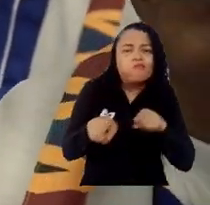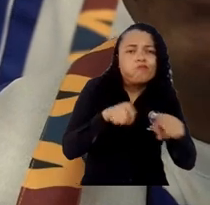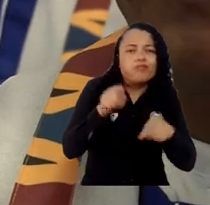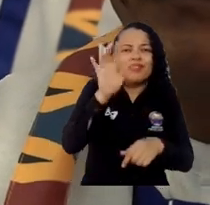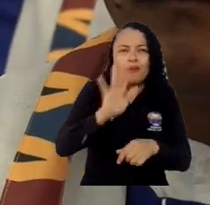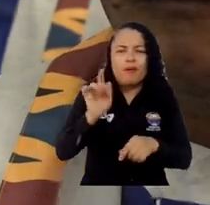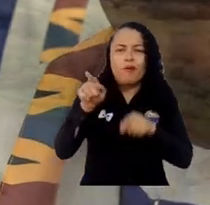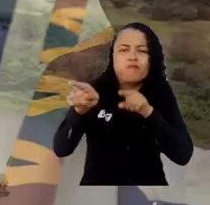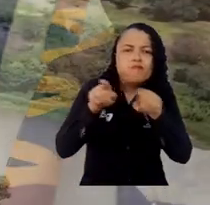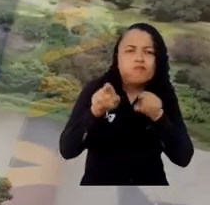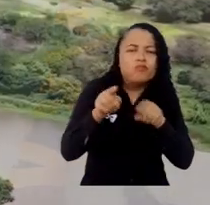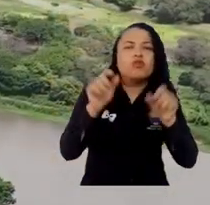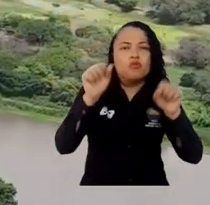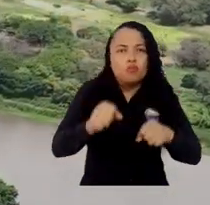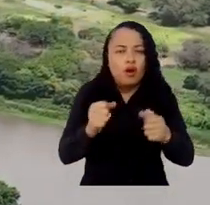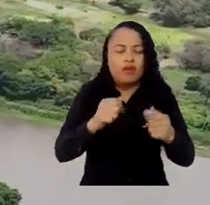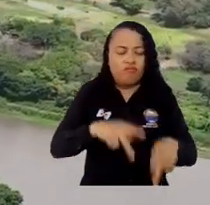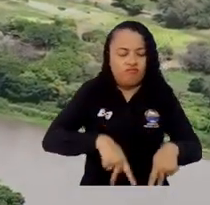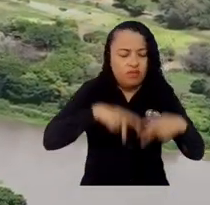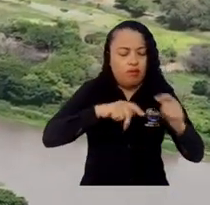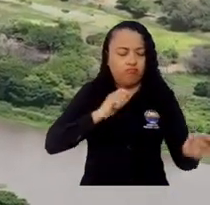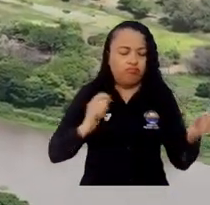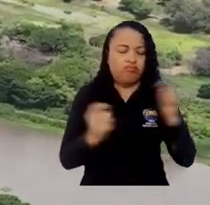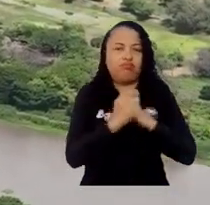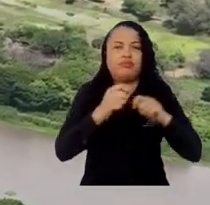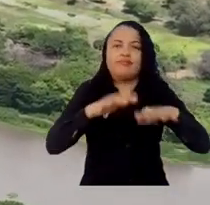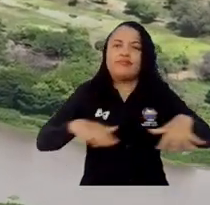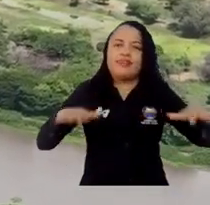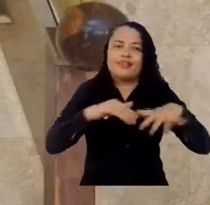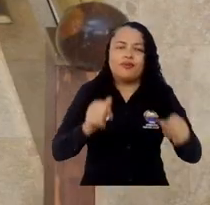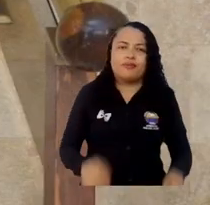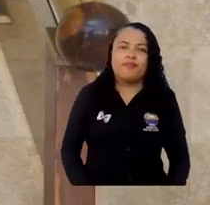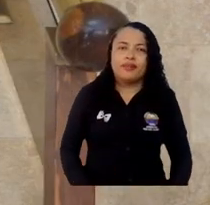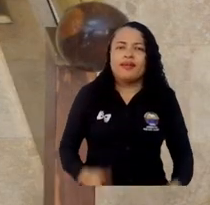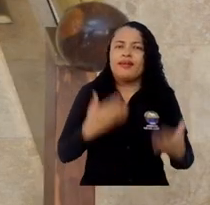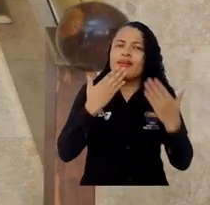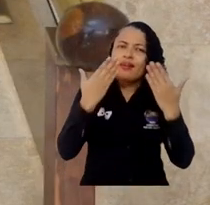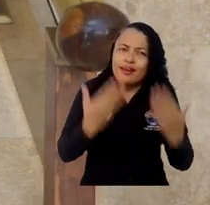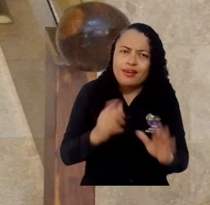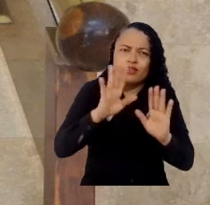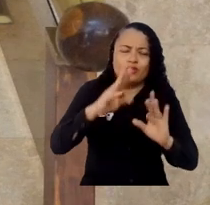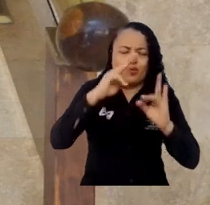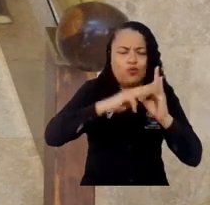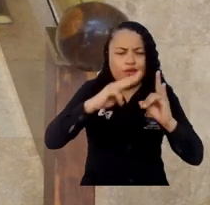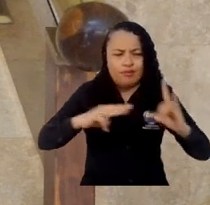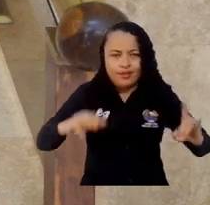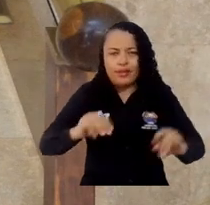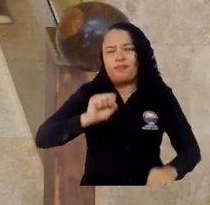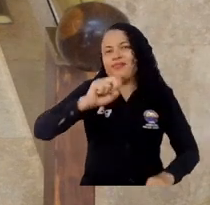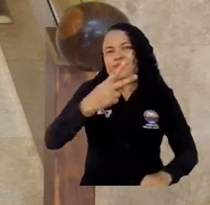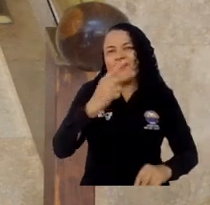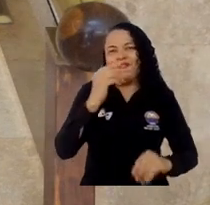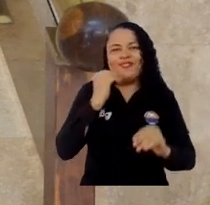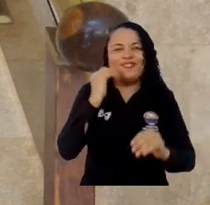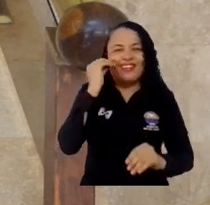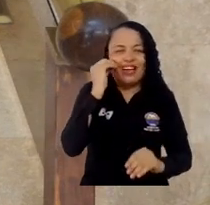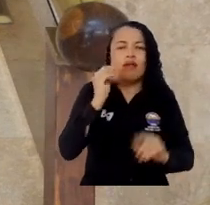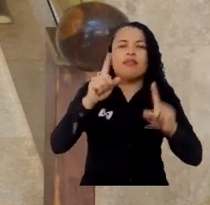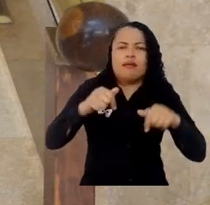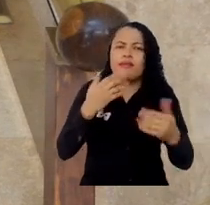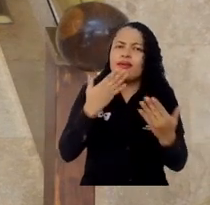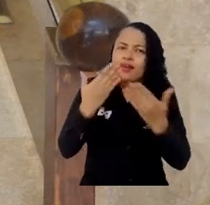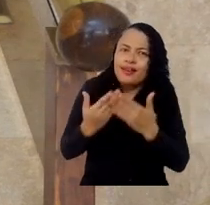del departamento transformar sus vidas y el territorio. Agradecida totalmente con la Universidad de Magdalena, mi segundo